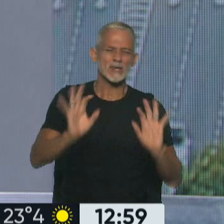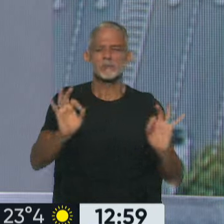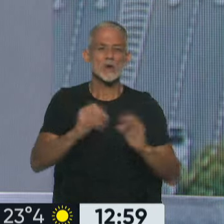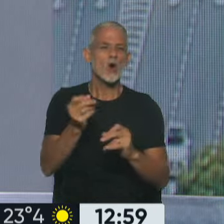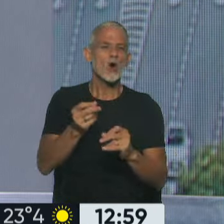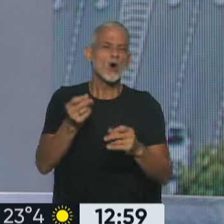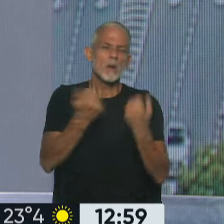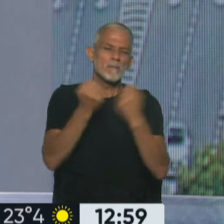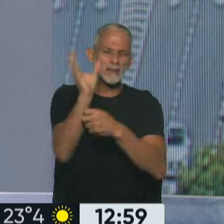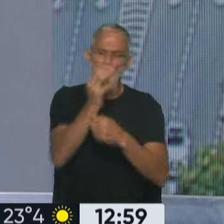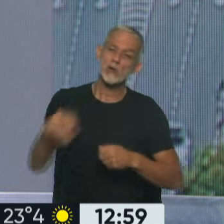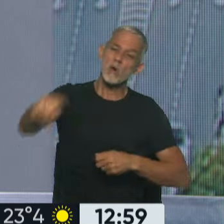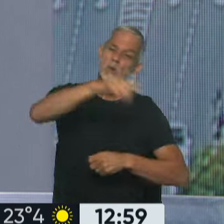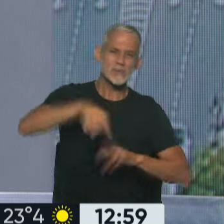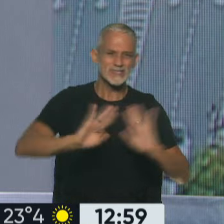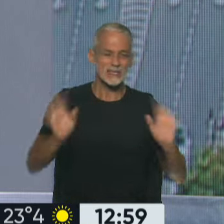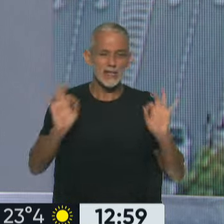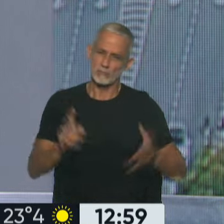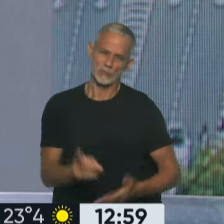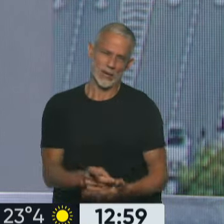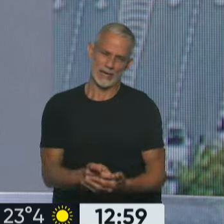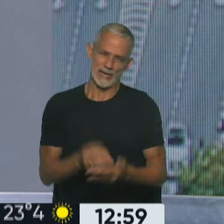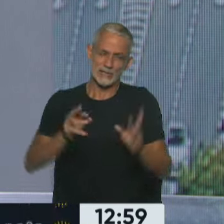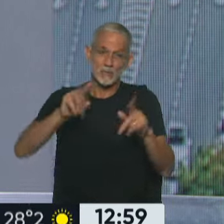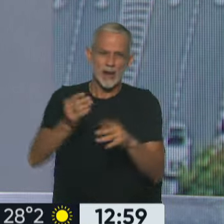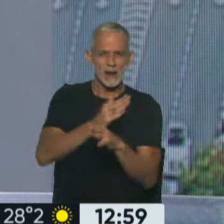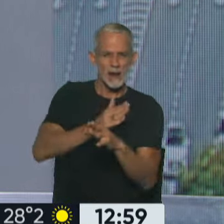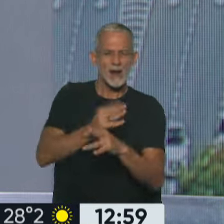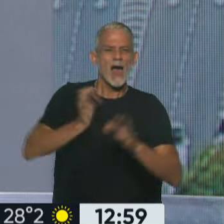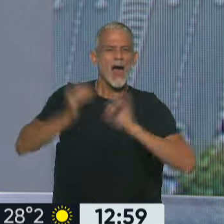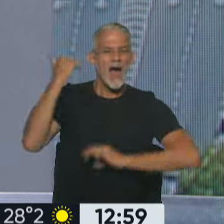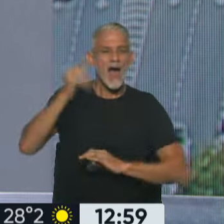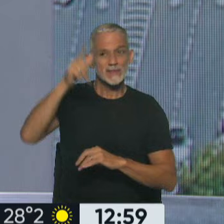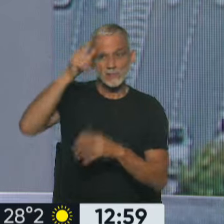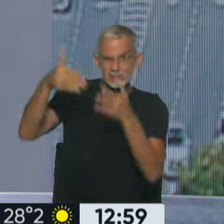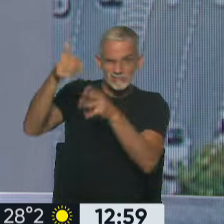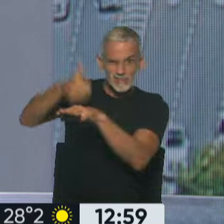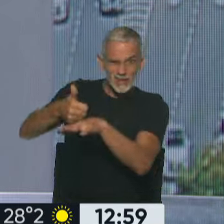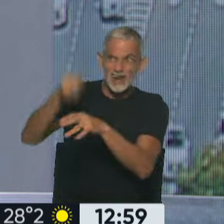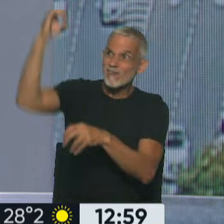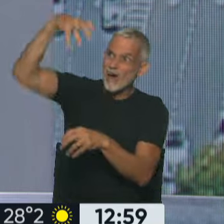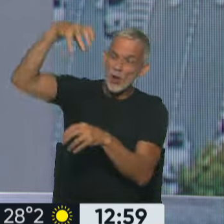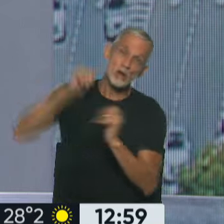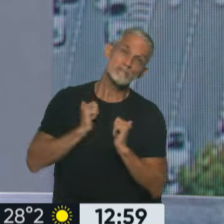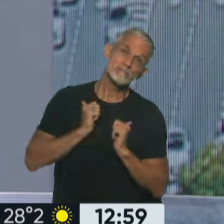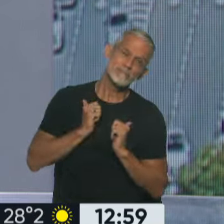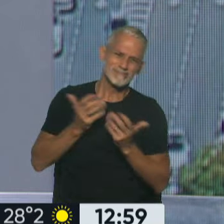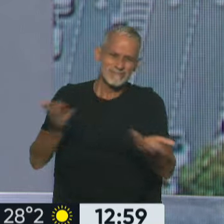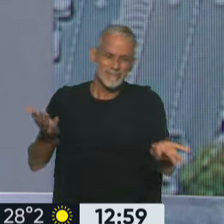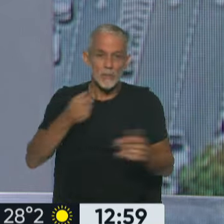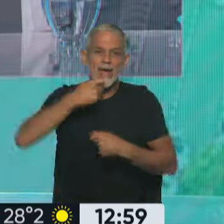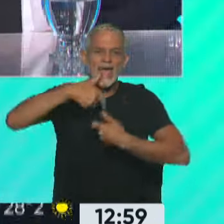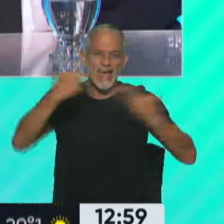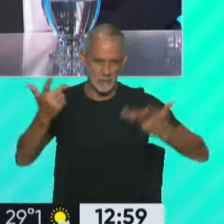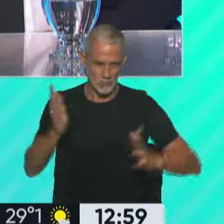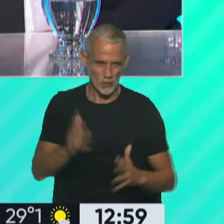dando vuelta, cuando es una estrategia de principio del siglo XX, ¿no? El vigilante de la esquina bajo el farol. Y siempre pongo un